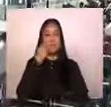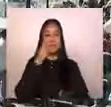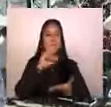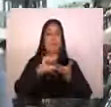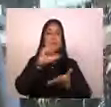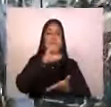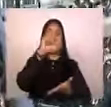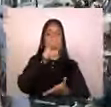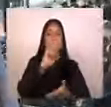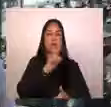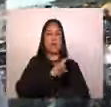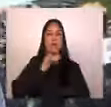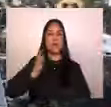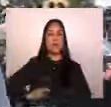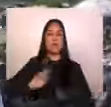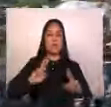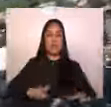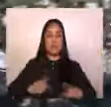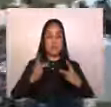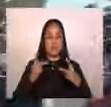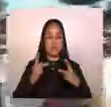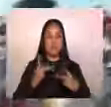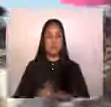Al Colegio Cristiano Vida.